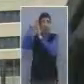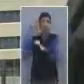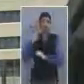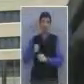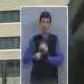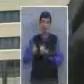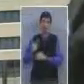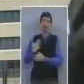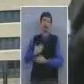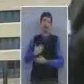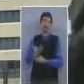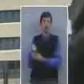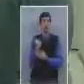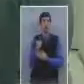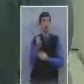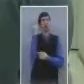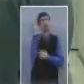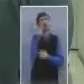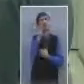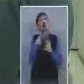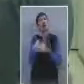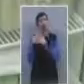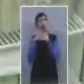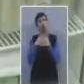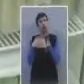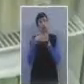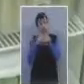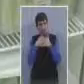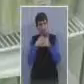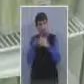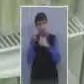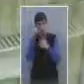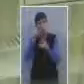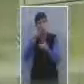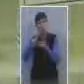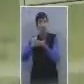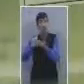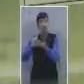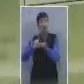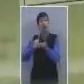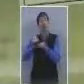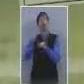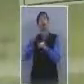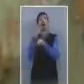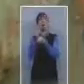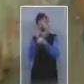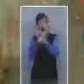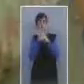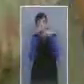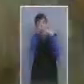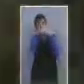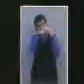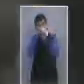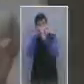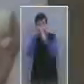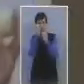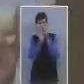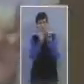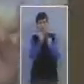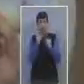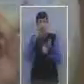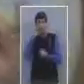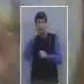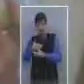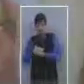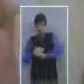En el Banco de Leche de Iowa, en Estados Unidos, hace 10 años abrió sus puertas. Aquí cualquier recién nacido que no pueda ser amamantado por